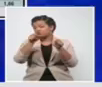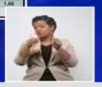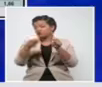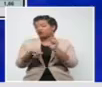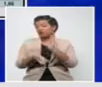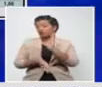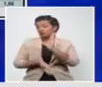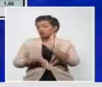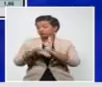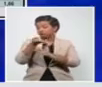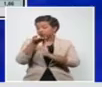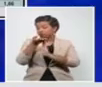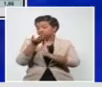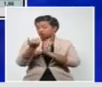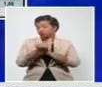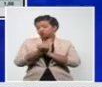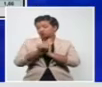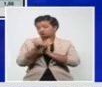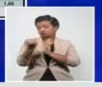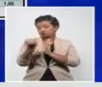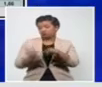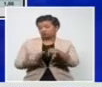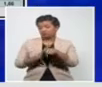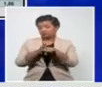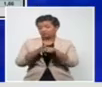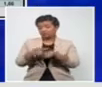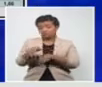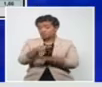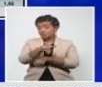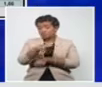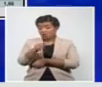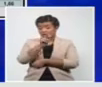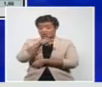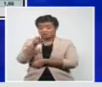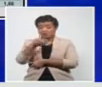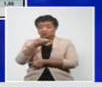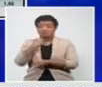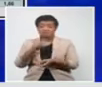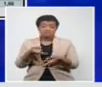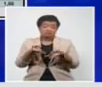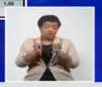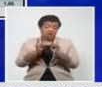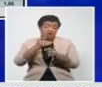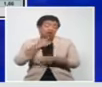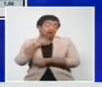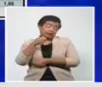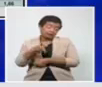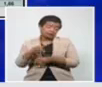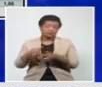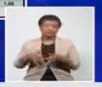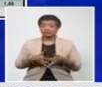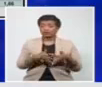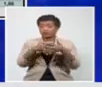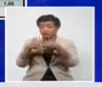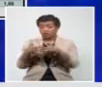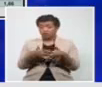y también un número importante de los fallecidos. Por ejemplo, Estados Unidos con el